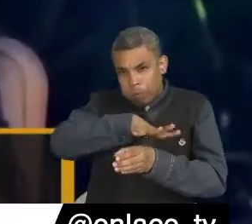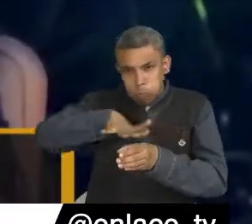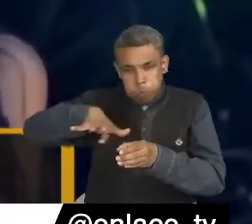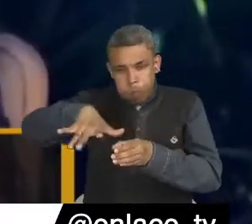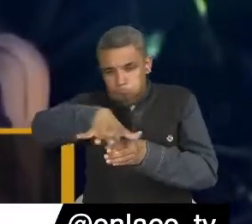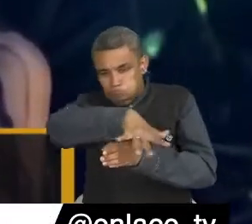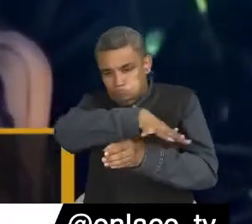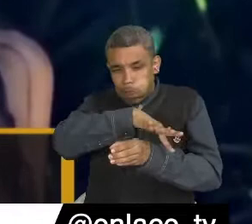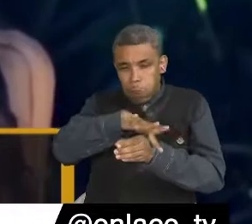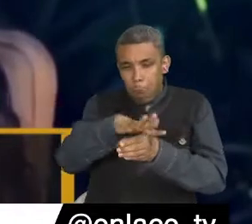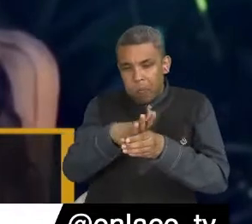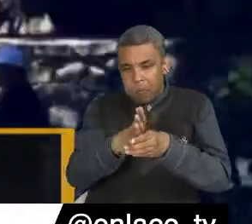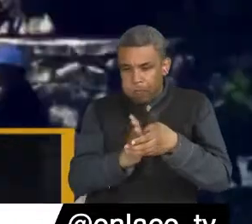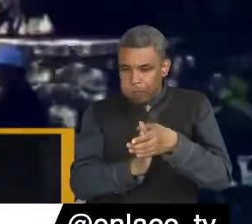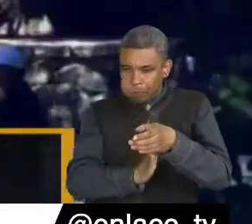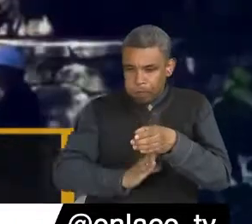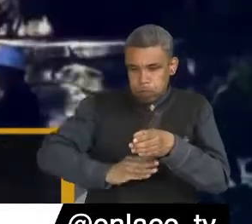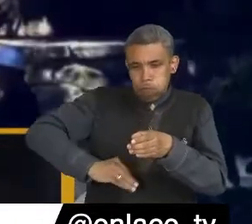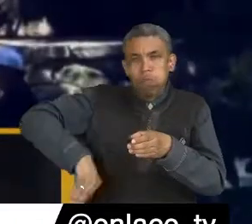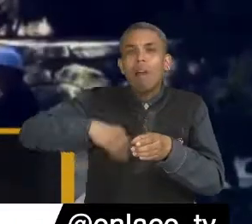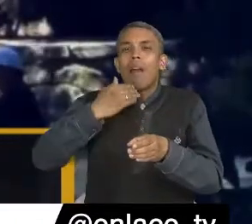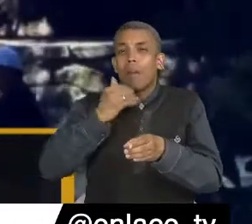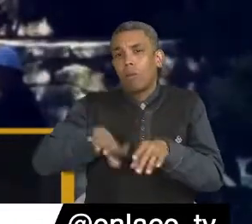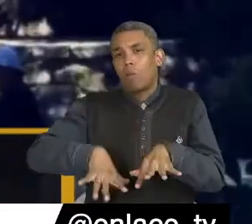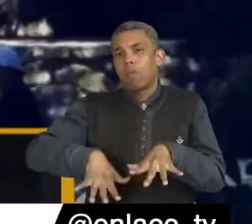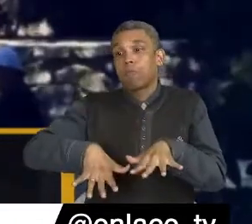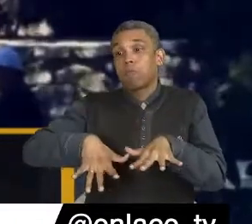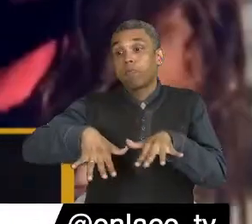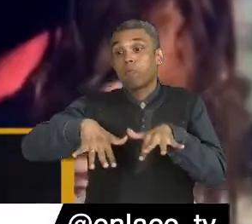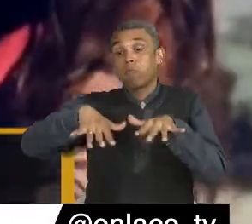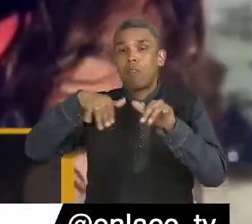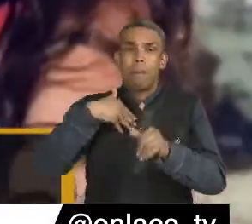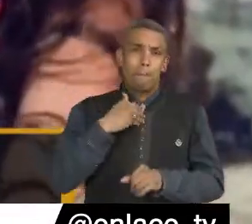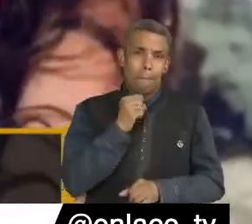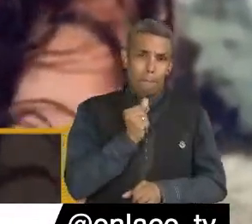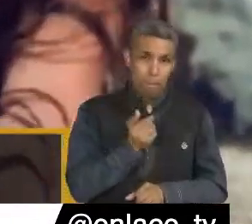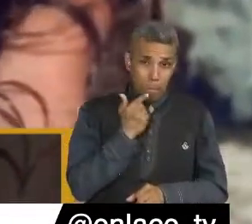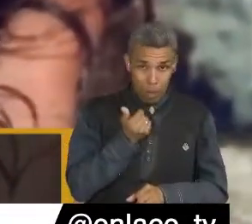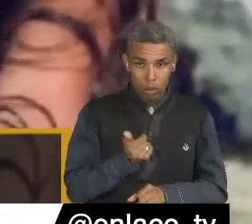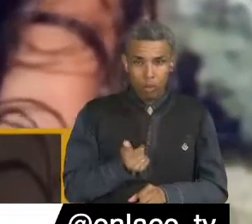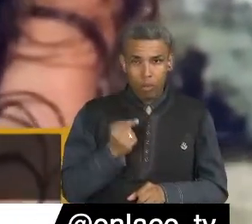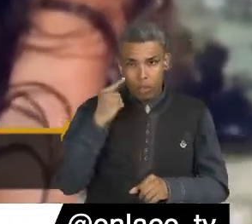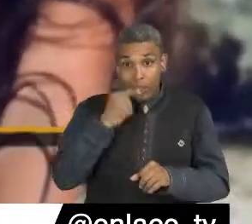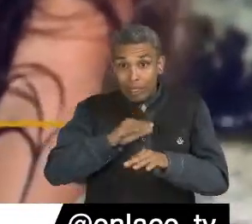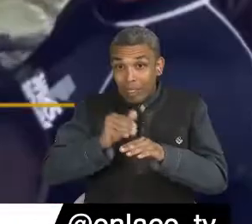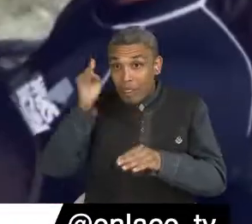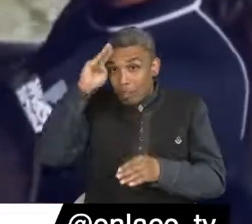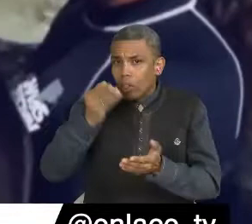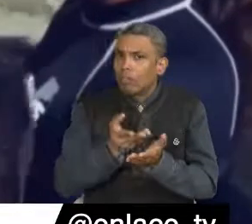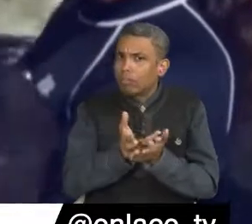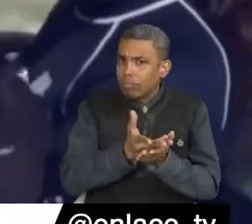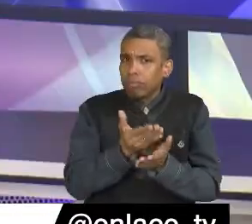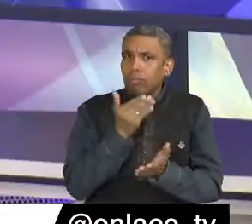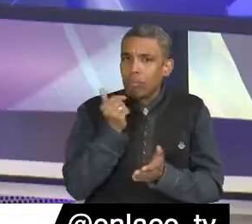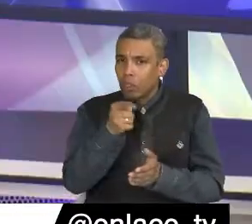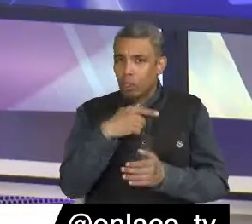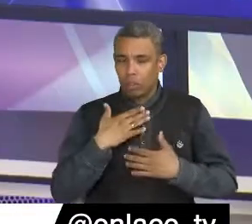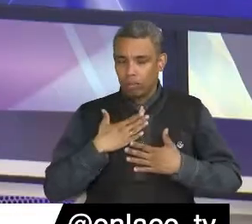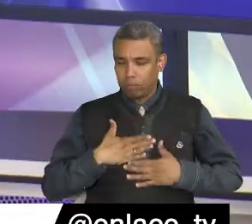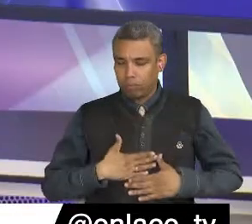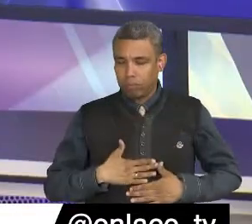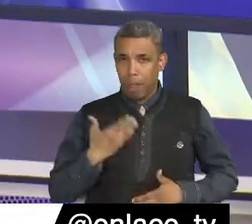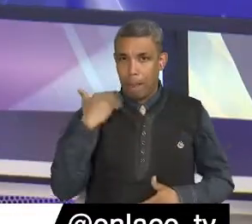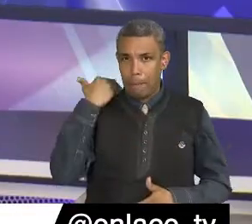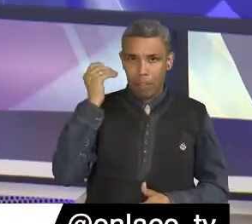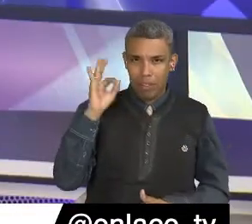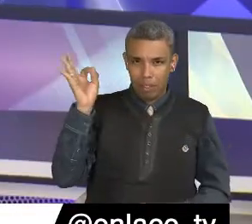manera que desde la administración municipal se contribuye con acciones que mejoren la seguridad entre los vecinos. Con